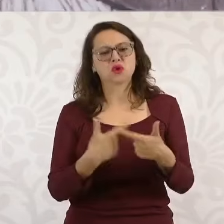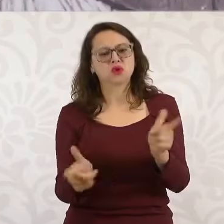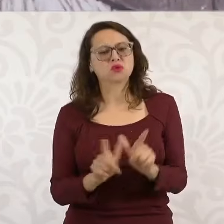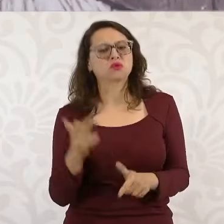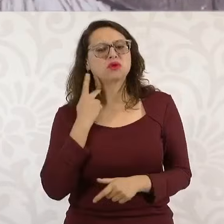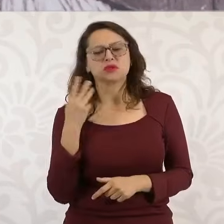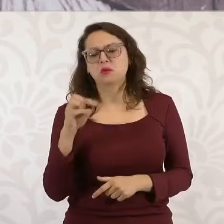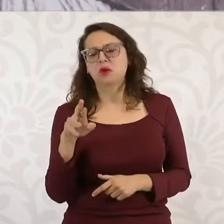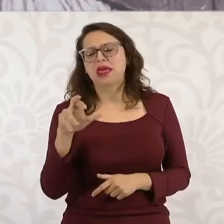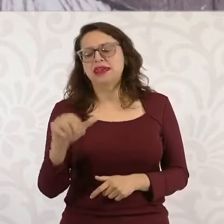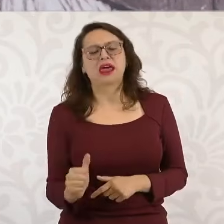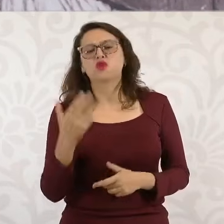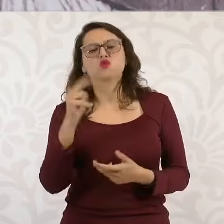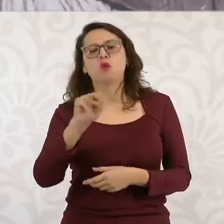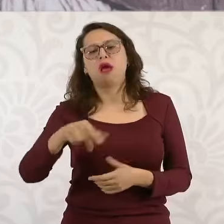tómbola.